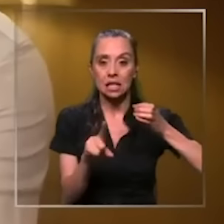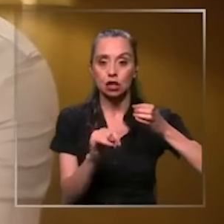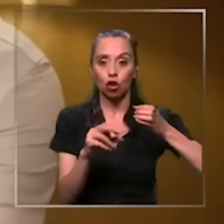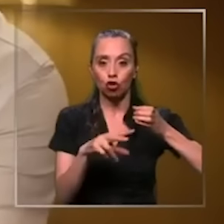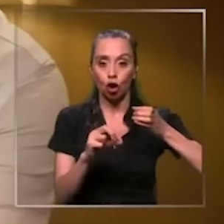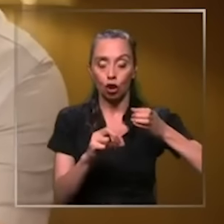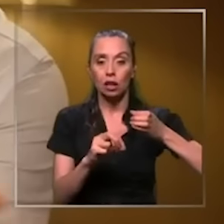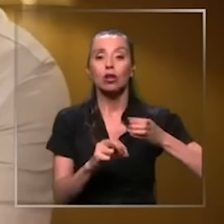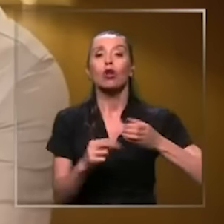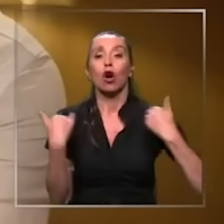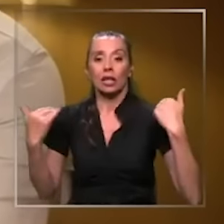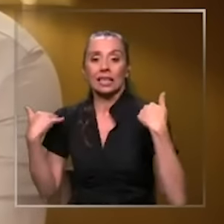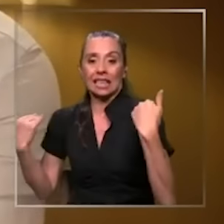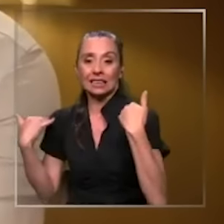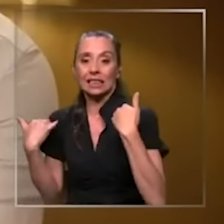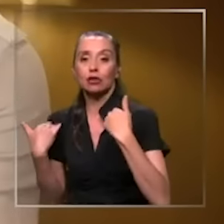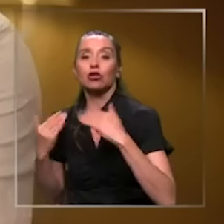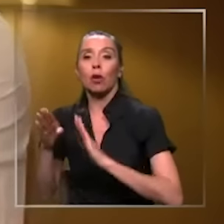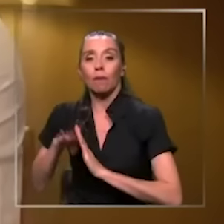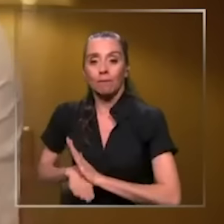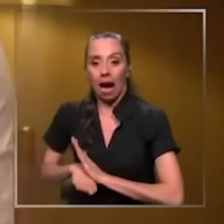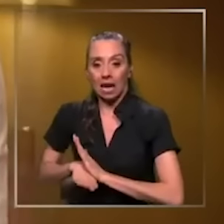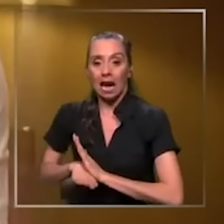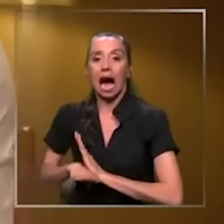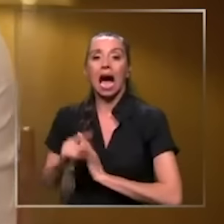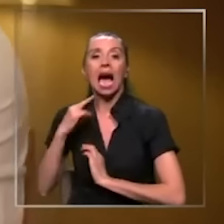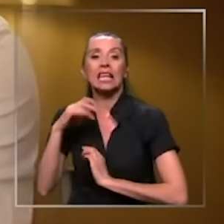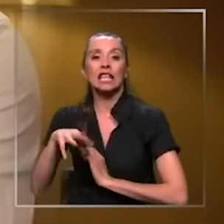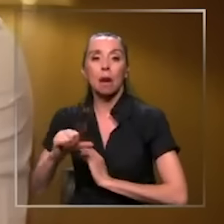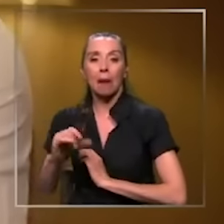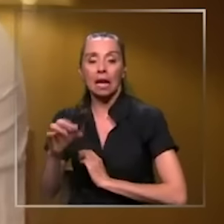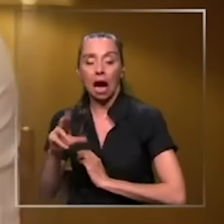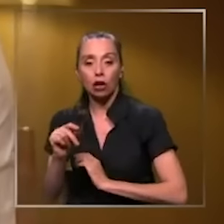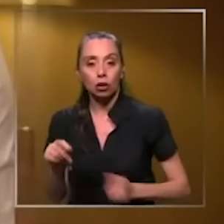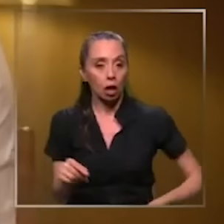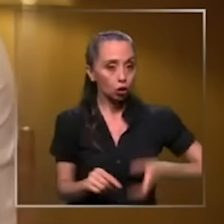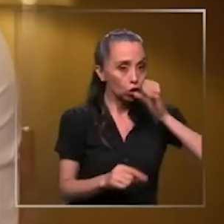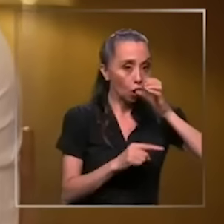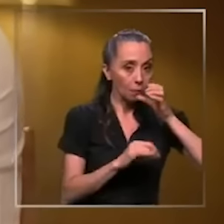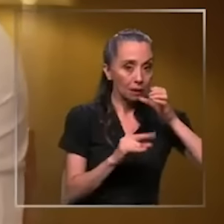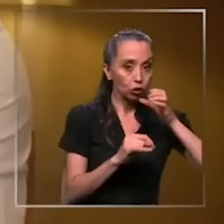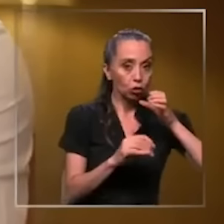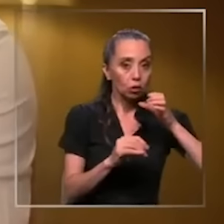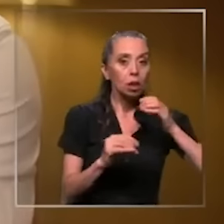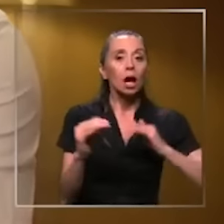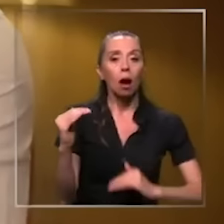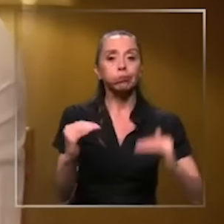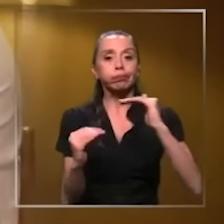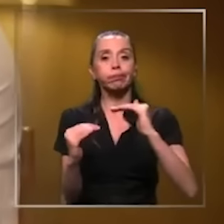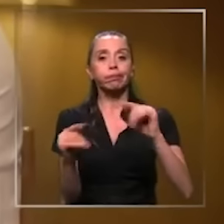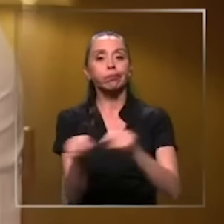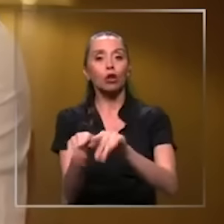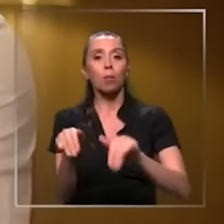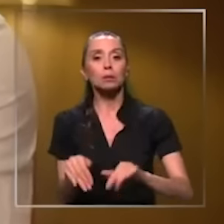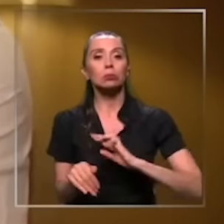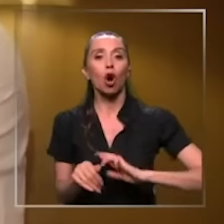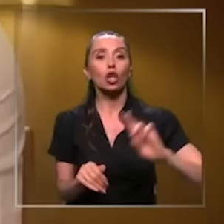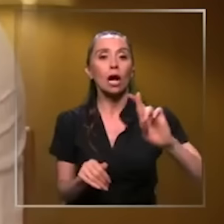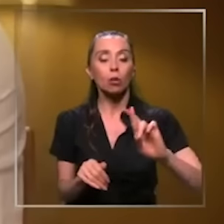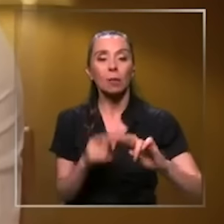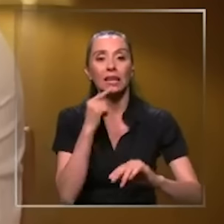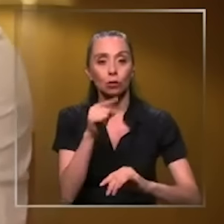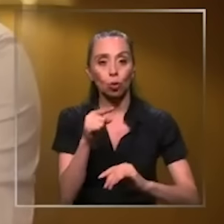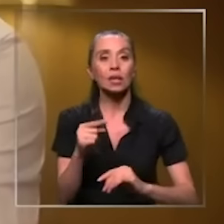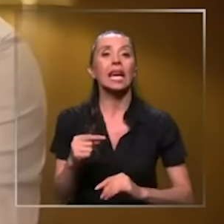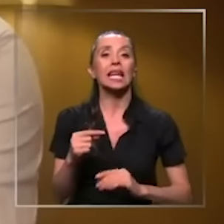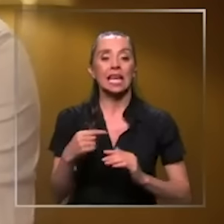está quemando por una parte con el ejercicio, pero está recuperando las mismas calorías con la bebida isotónica. Por eso la recomendación, si nosotros queremos quemar